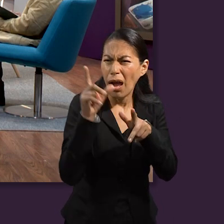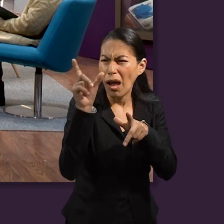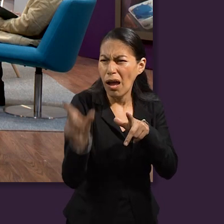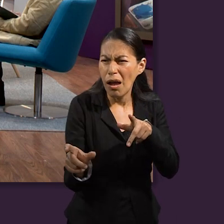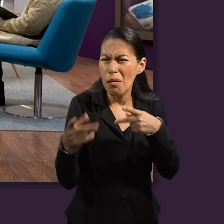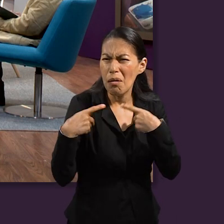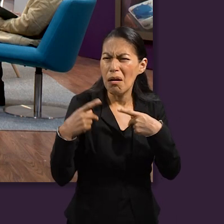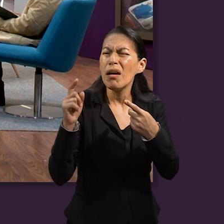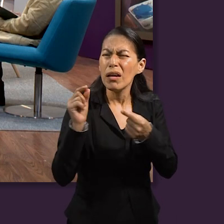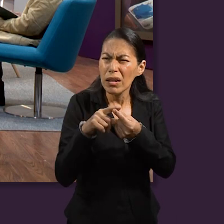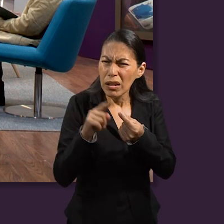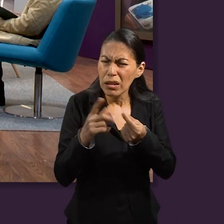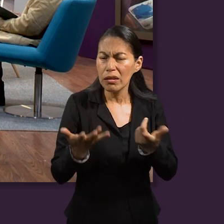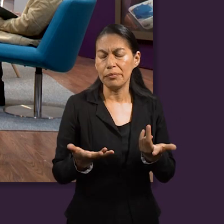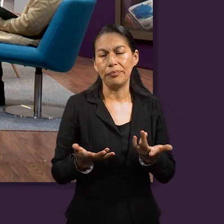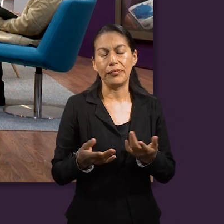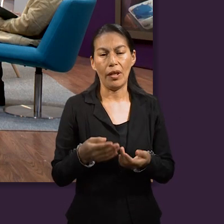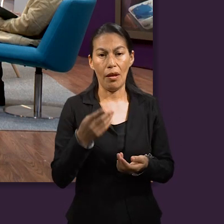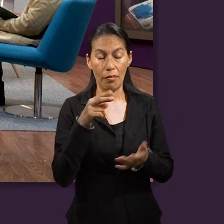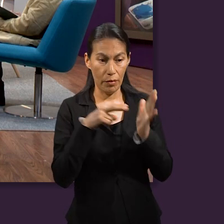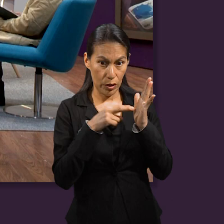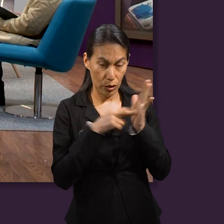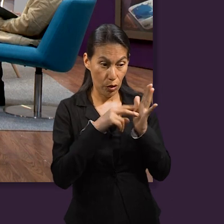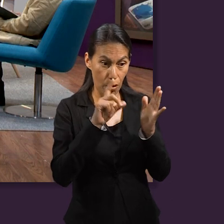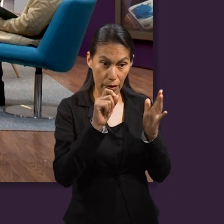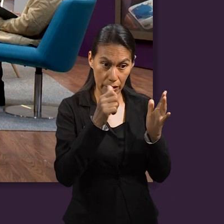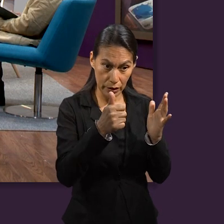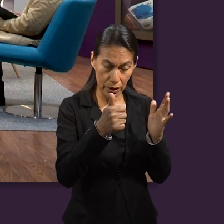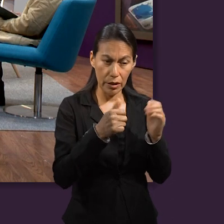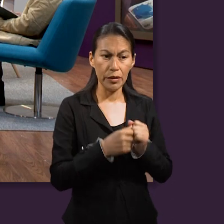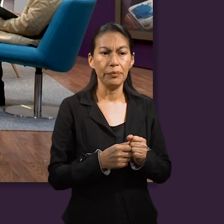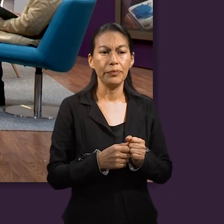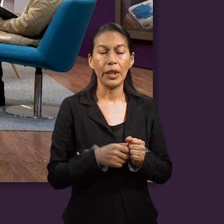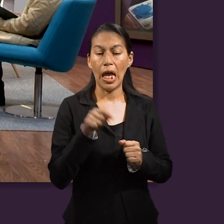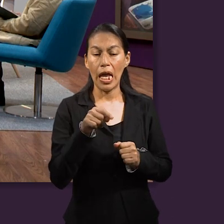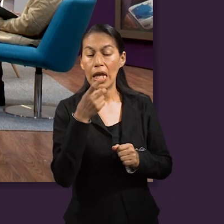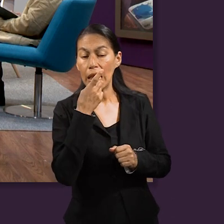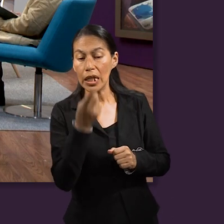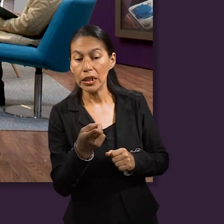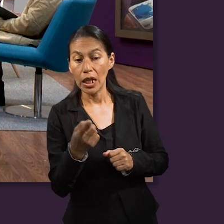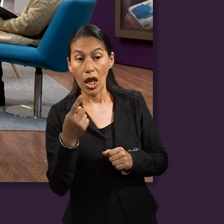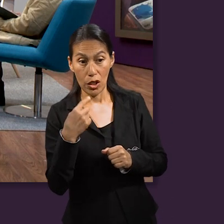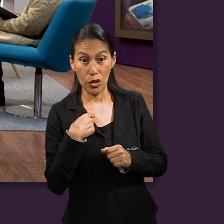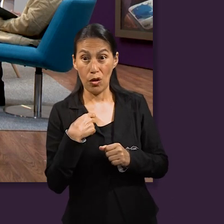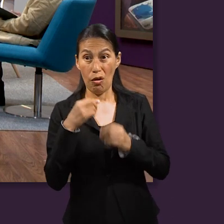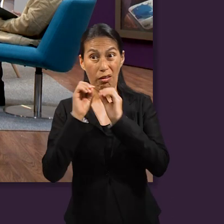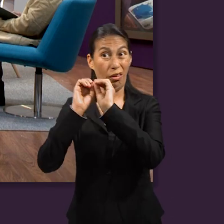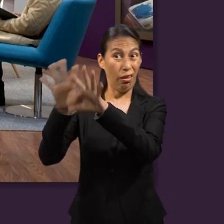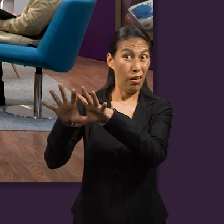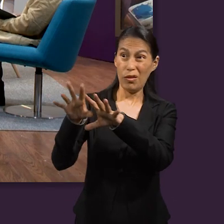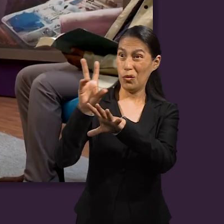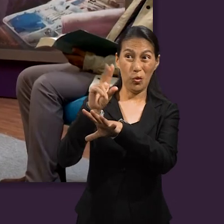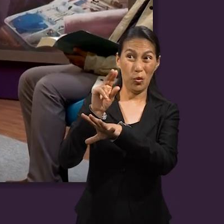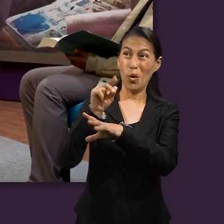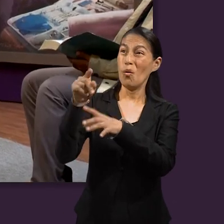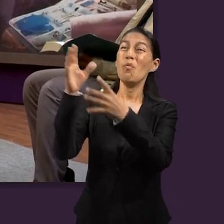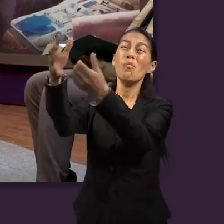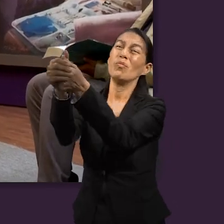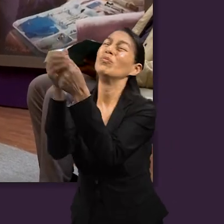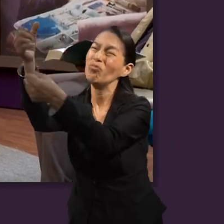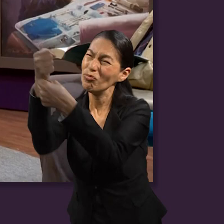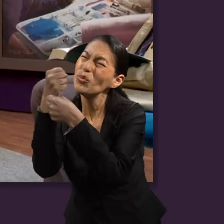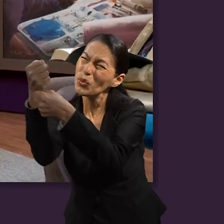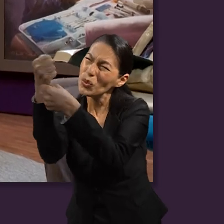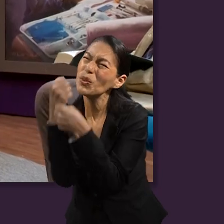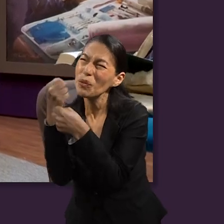quién era ese varón porque incluso podemos encontrar en el versículo 26 en la última parte que dice no te dejaré sí no bendices